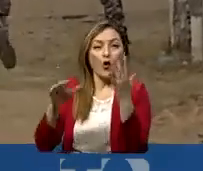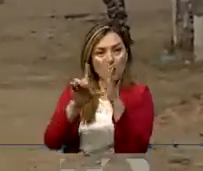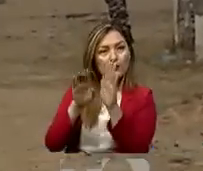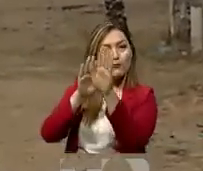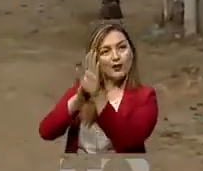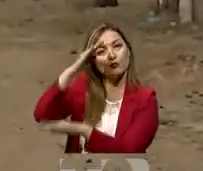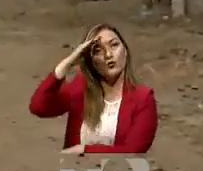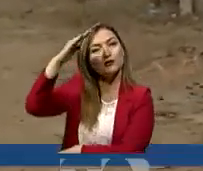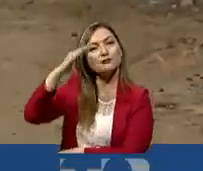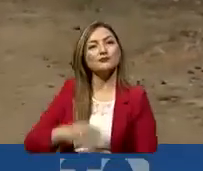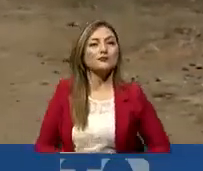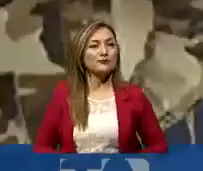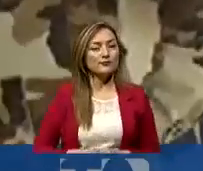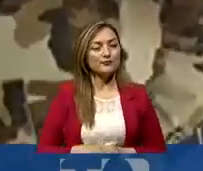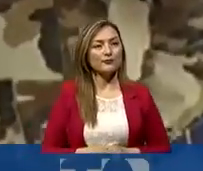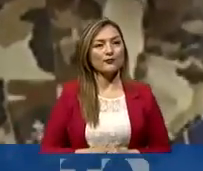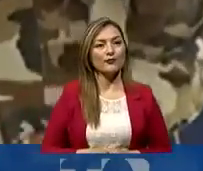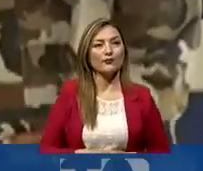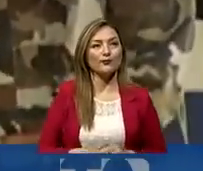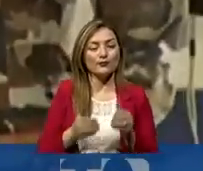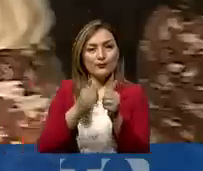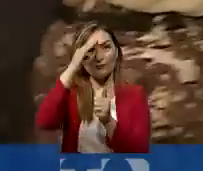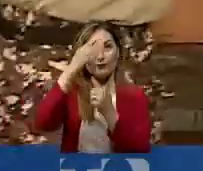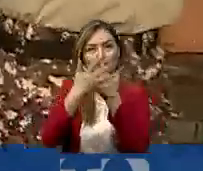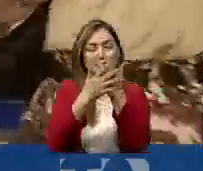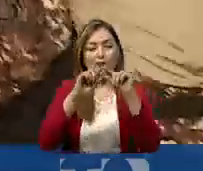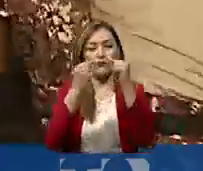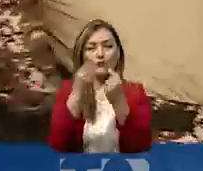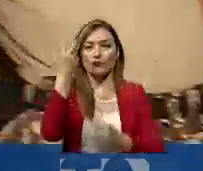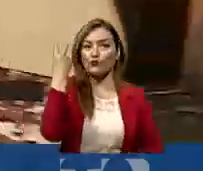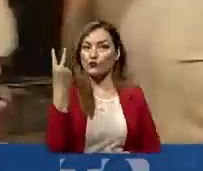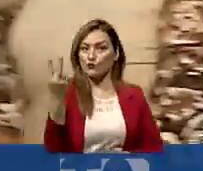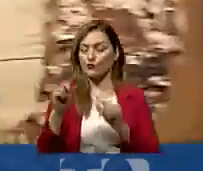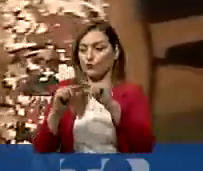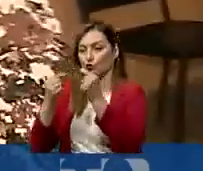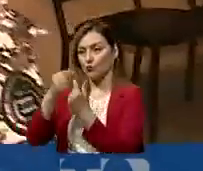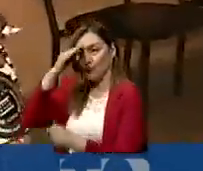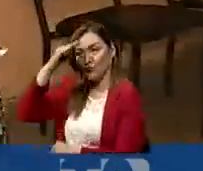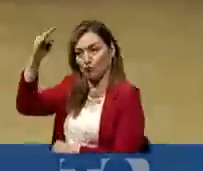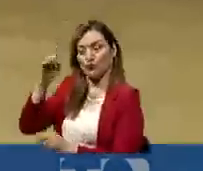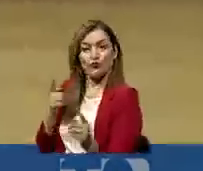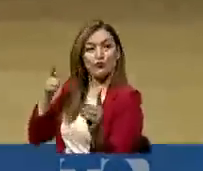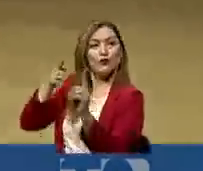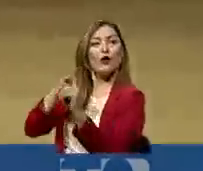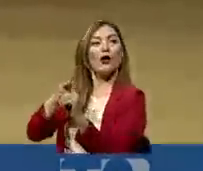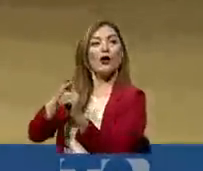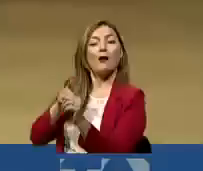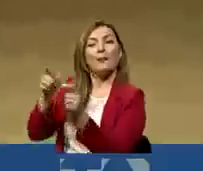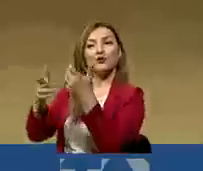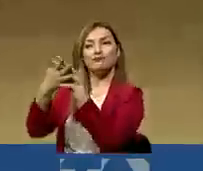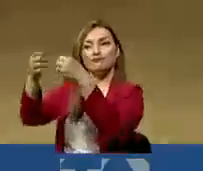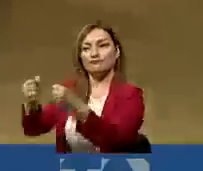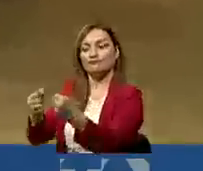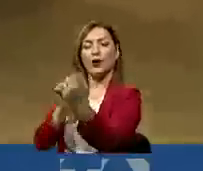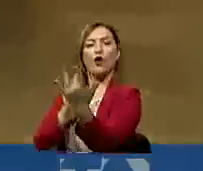también señala que el cuerpo de vigilancia penitenciario estará dividido en dos grupos: los agentes comunes, que tratan directamente con las personas privadas de